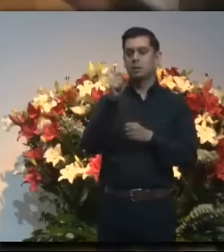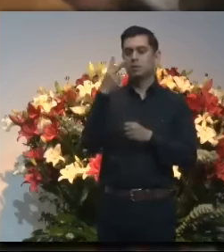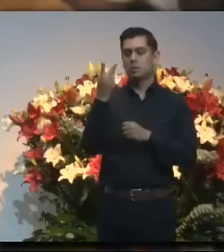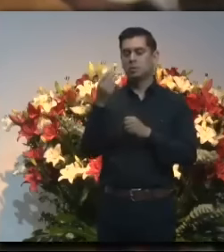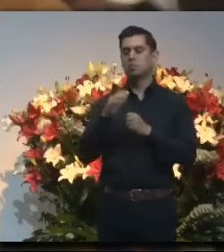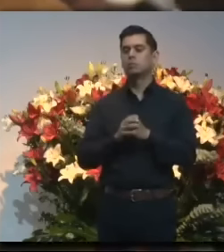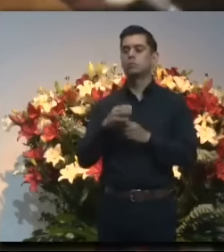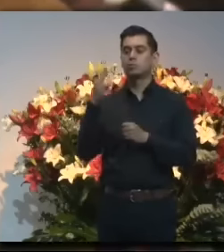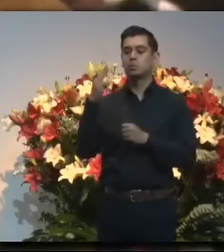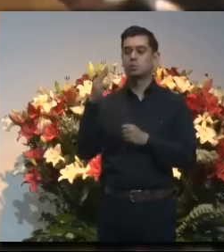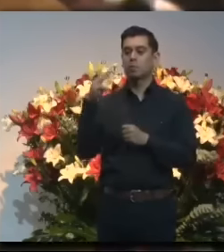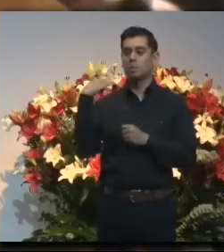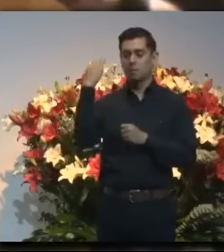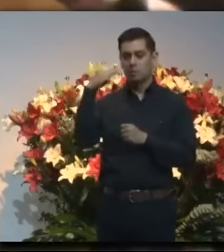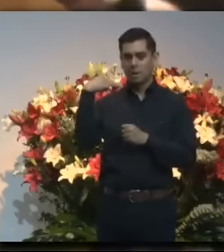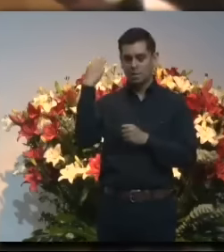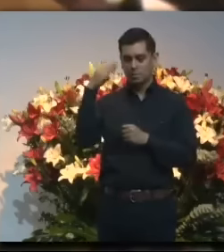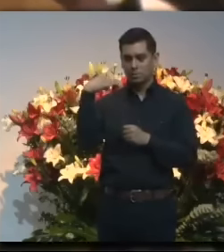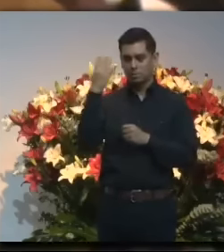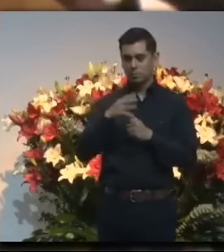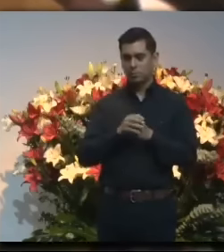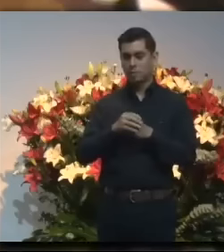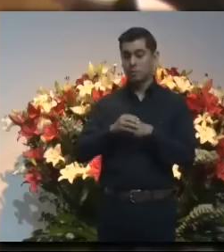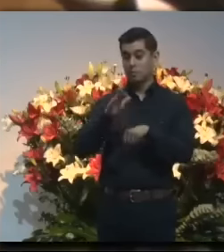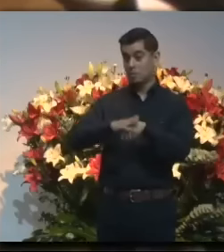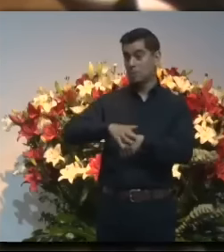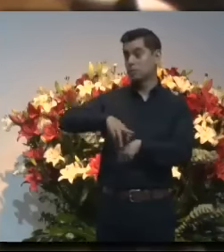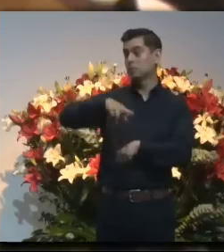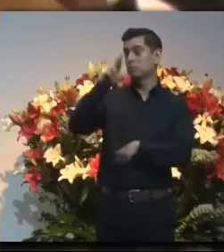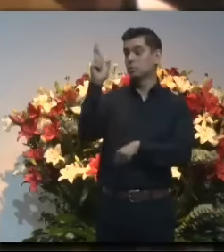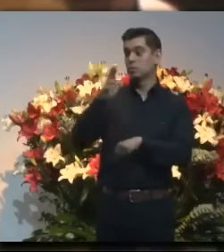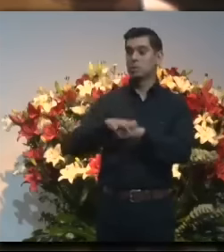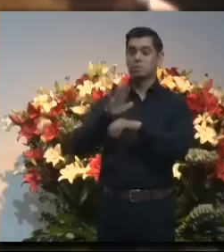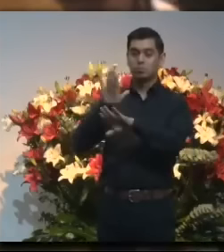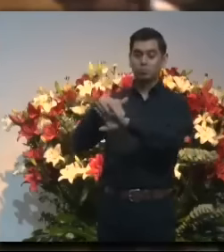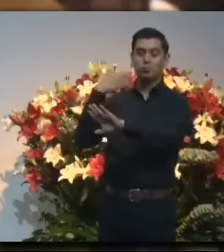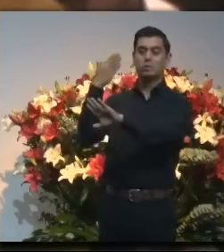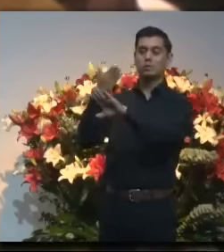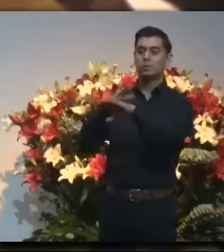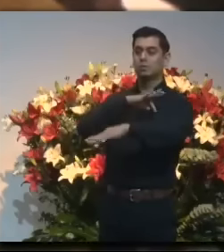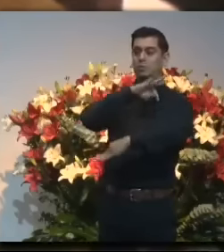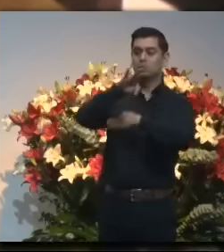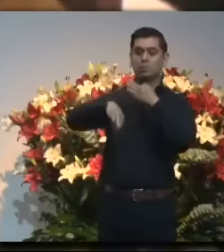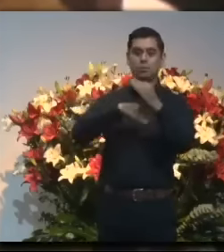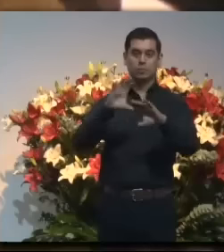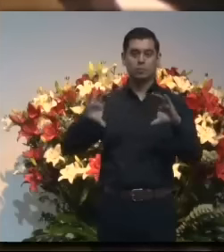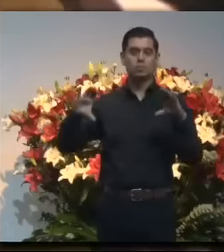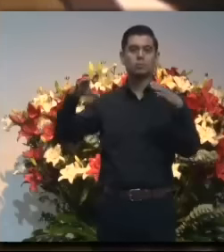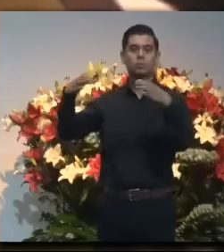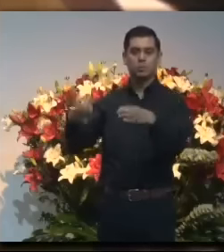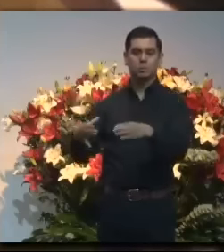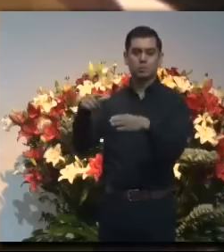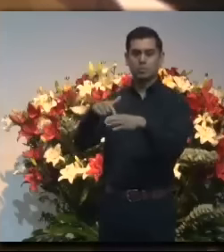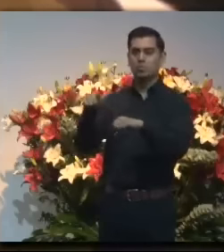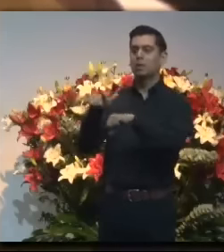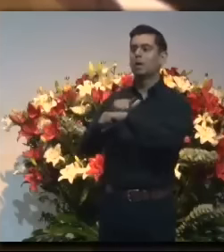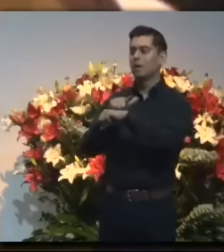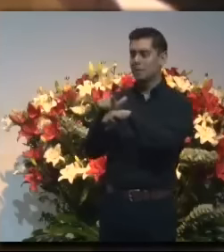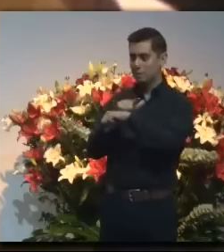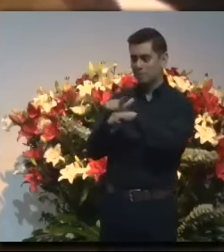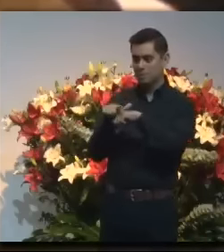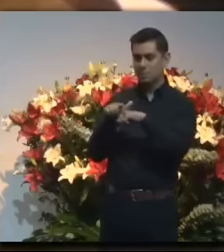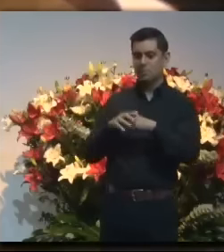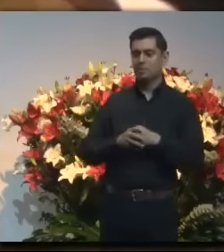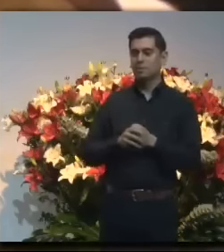de Diputados, la mayoría del Partido de Acción Nacional se mostraron en contra de toda la comunidad LGBTIQ+, en respecto a